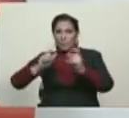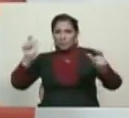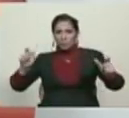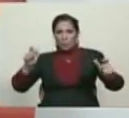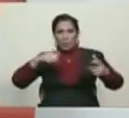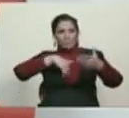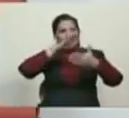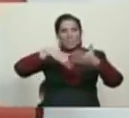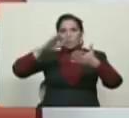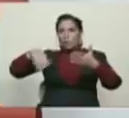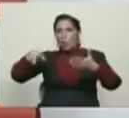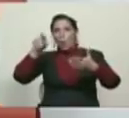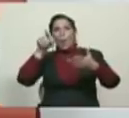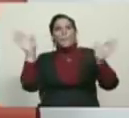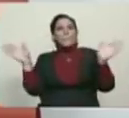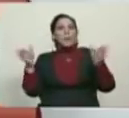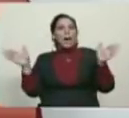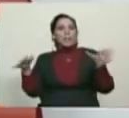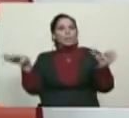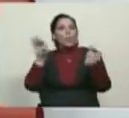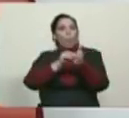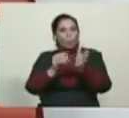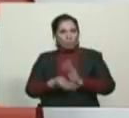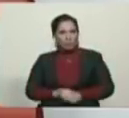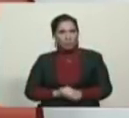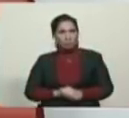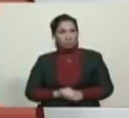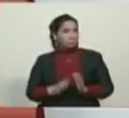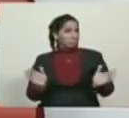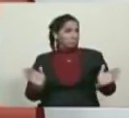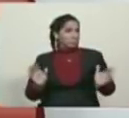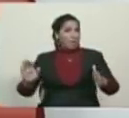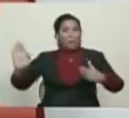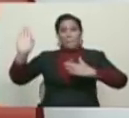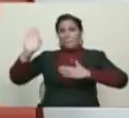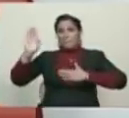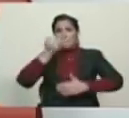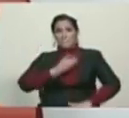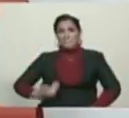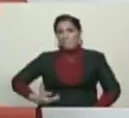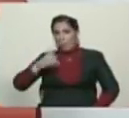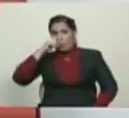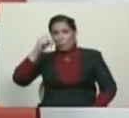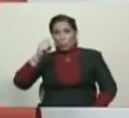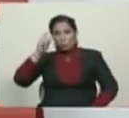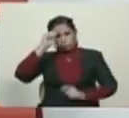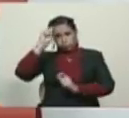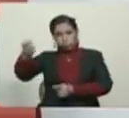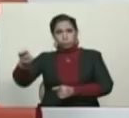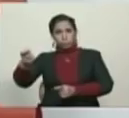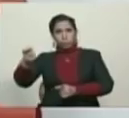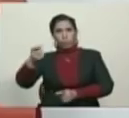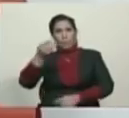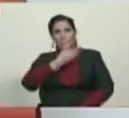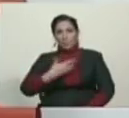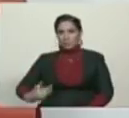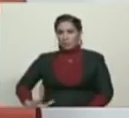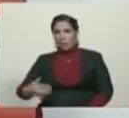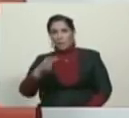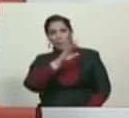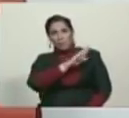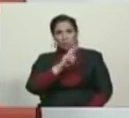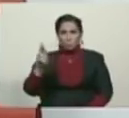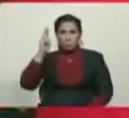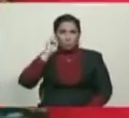pajaritos nuevamente y no ocurrió nada. Nicolás Maduro fue juramentado como presidente constitucional de la República Bolivariana de